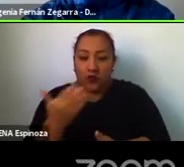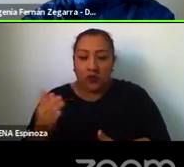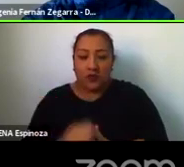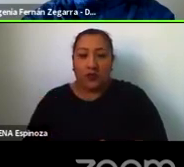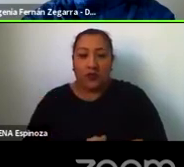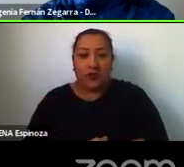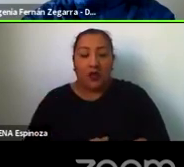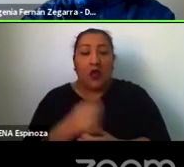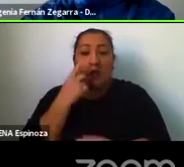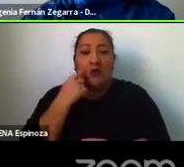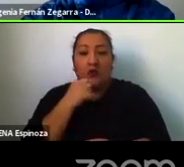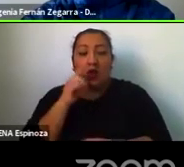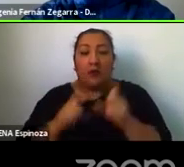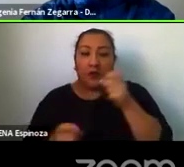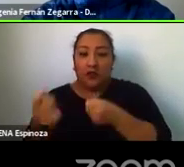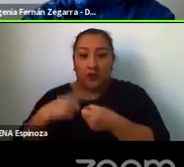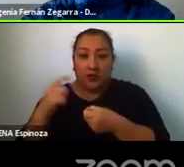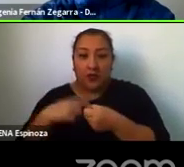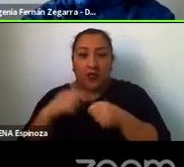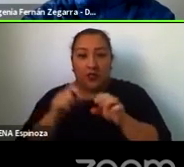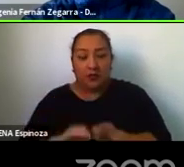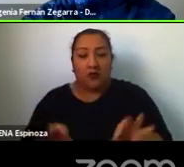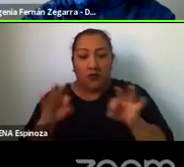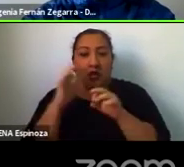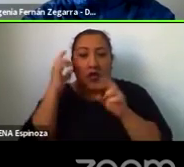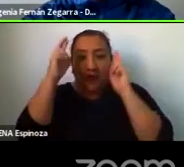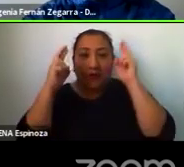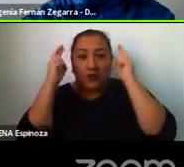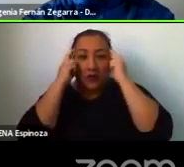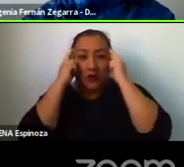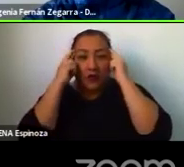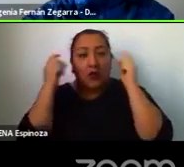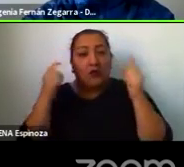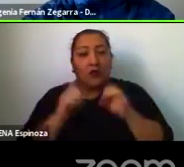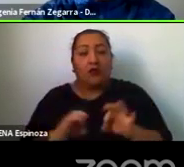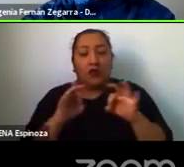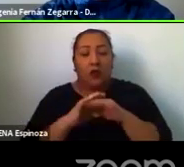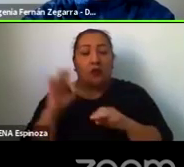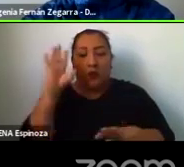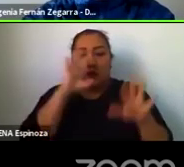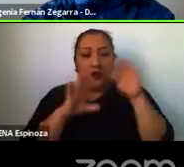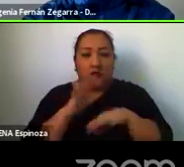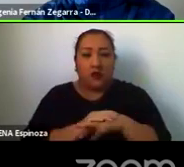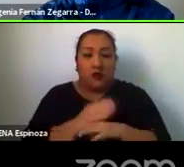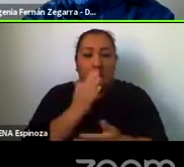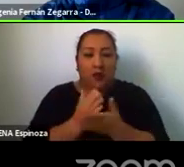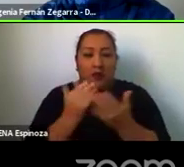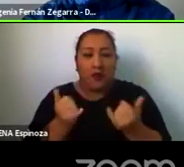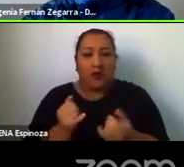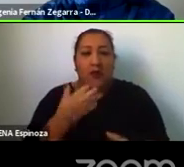las participantes, esta reflexión común y preocupante sobre la situación